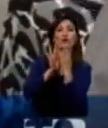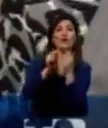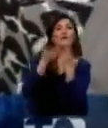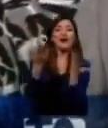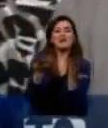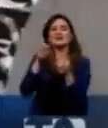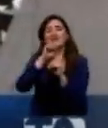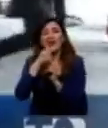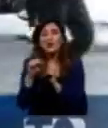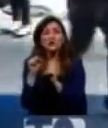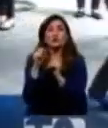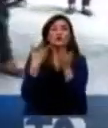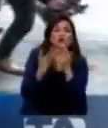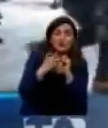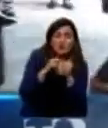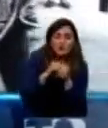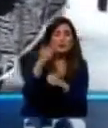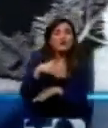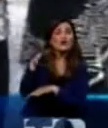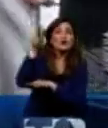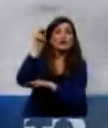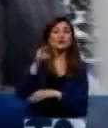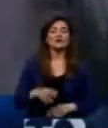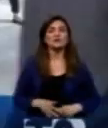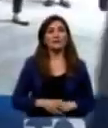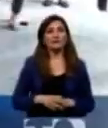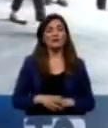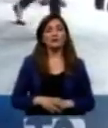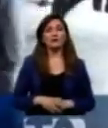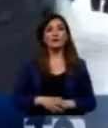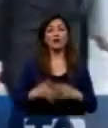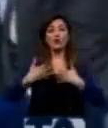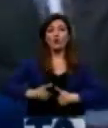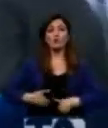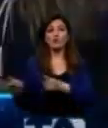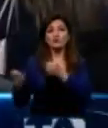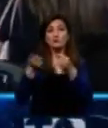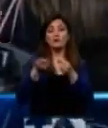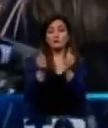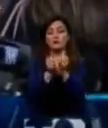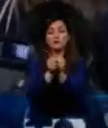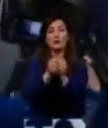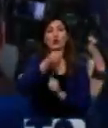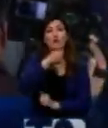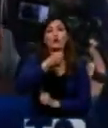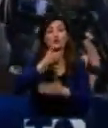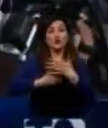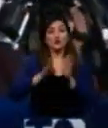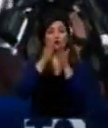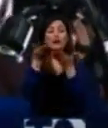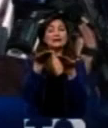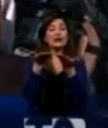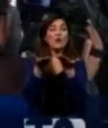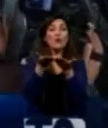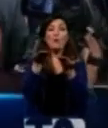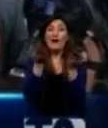de tratar la situación en la frontera norte. En sus conclusiones evitaron referirse a la entrega o no de los cuerpos del equipo periodístico de Diario El Comercio por parte del